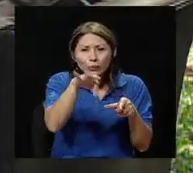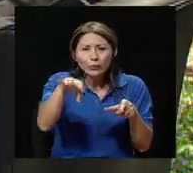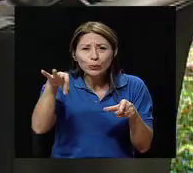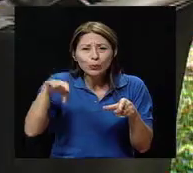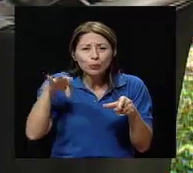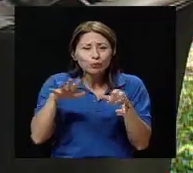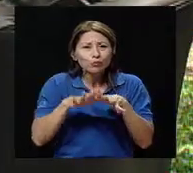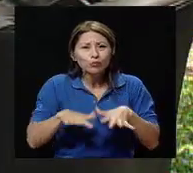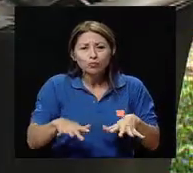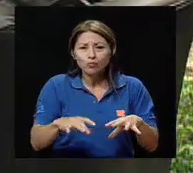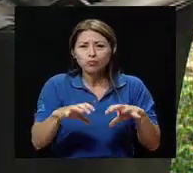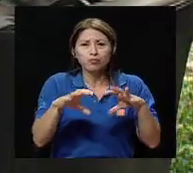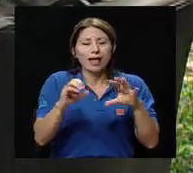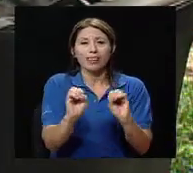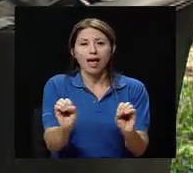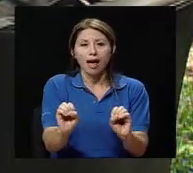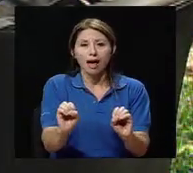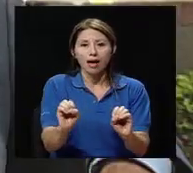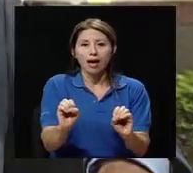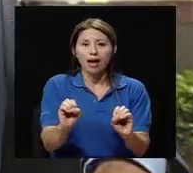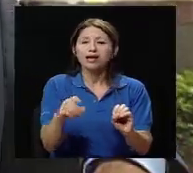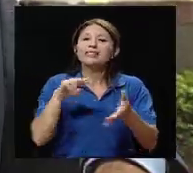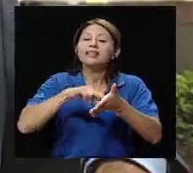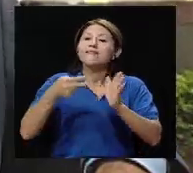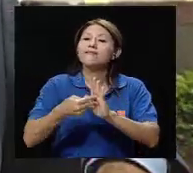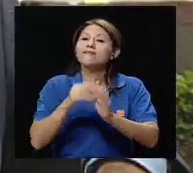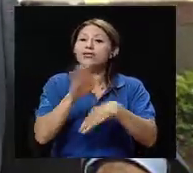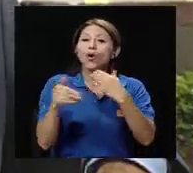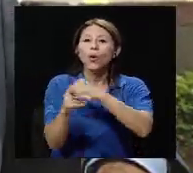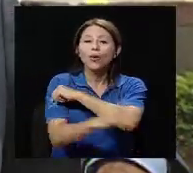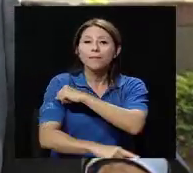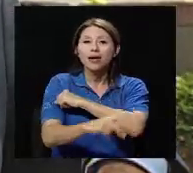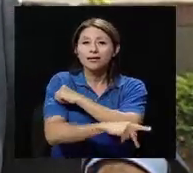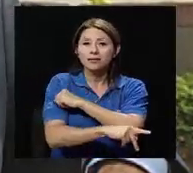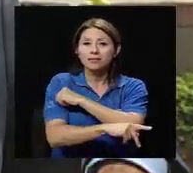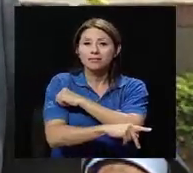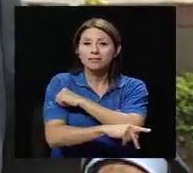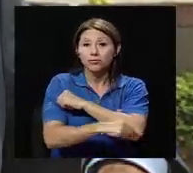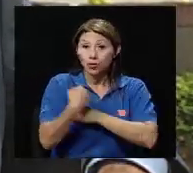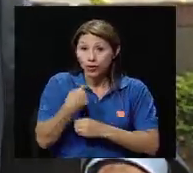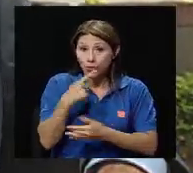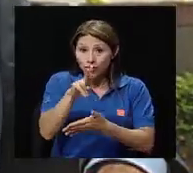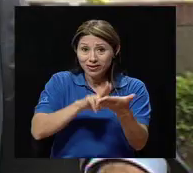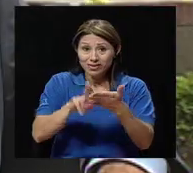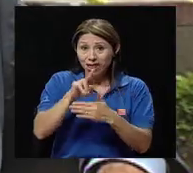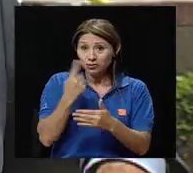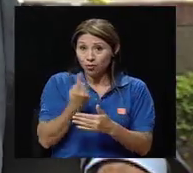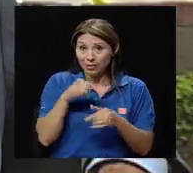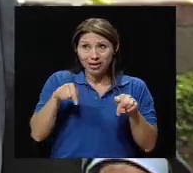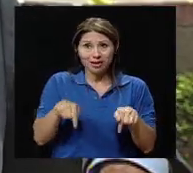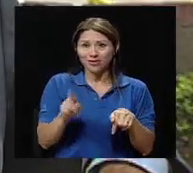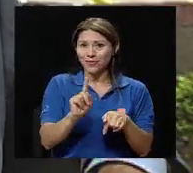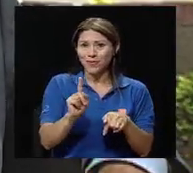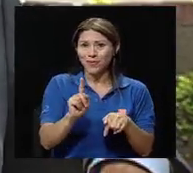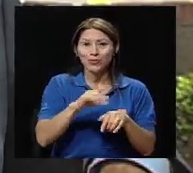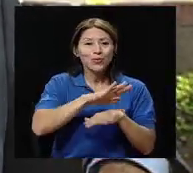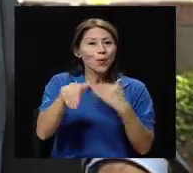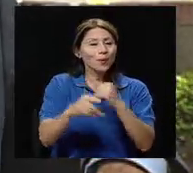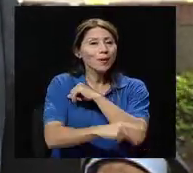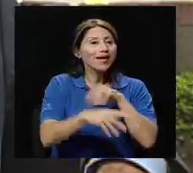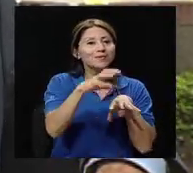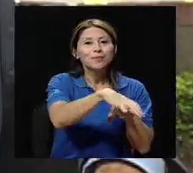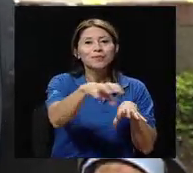a nivel de todo el país, ¿verdad? Una universidad libre de criaderos, porque si no hay criaderos, no